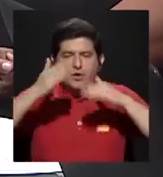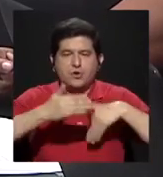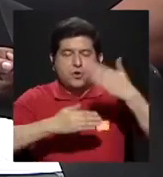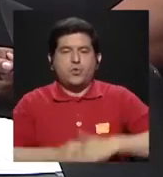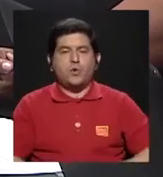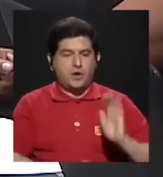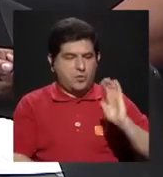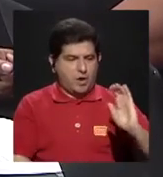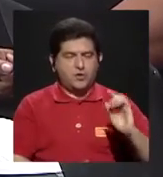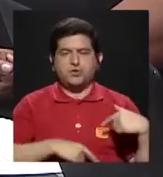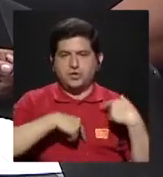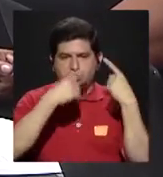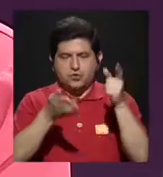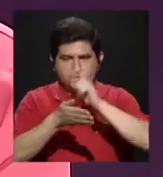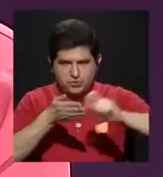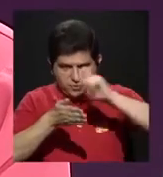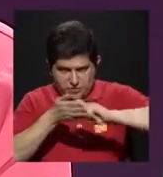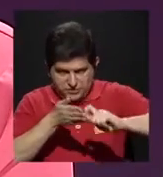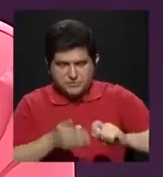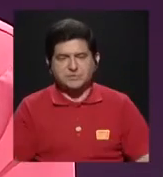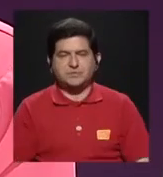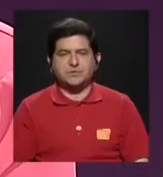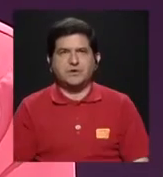los voy y los dejo a la escuela y me voy